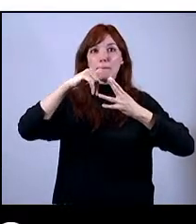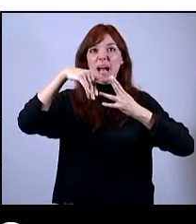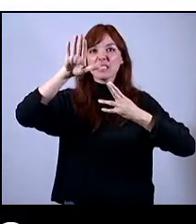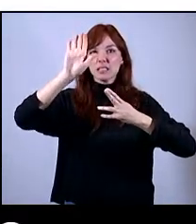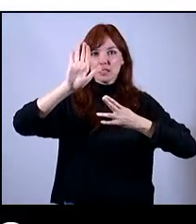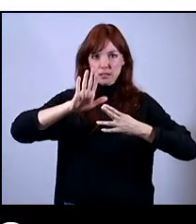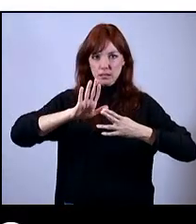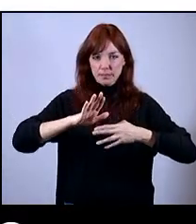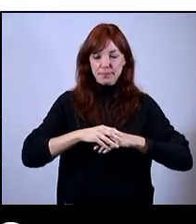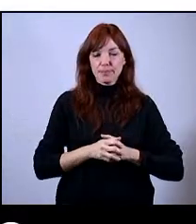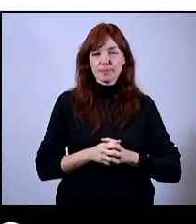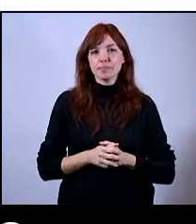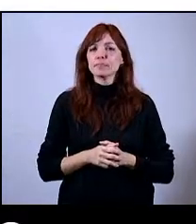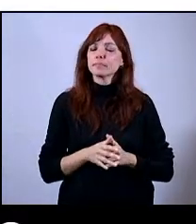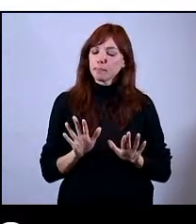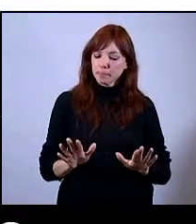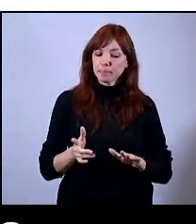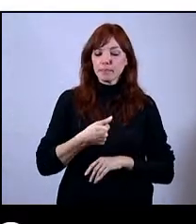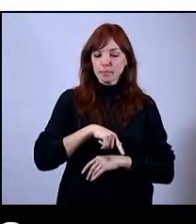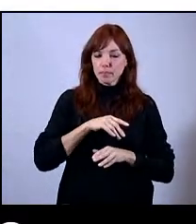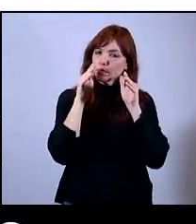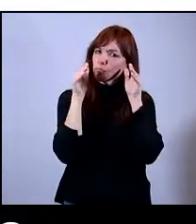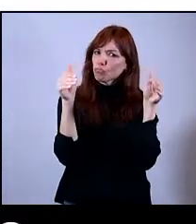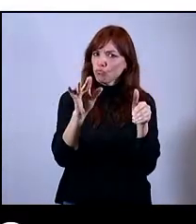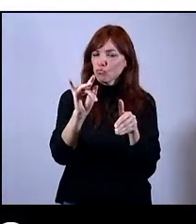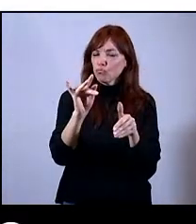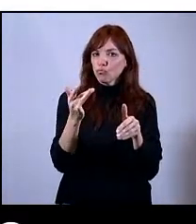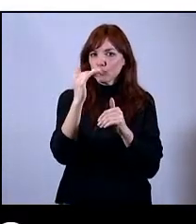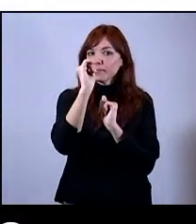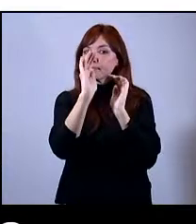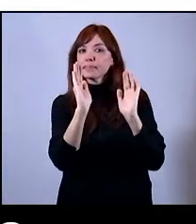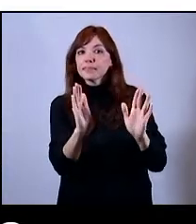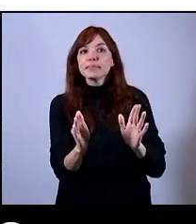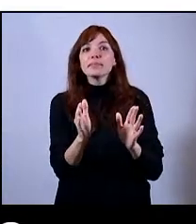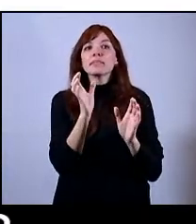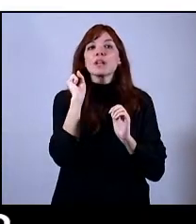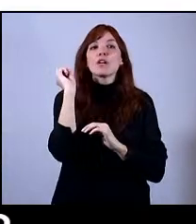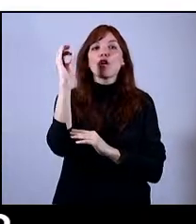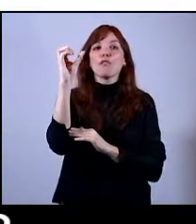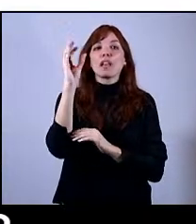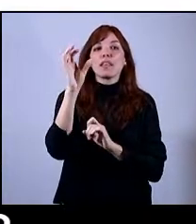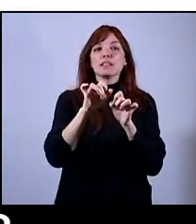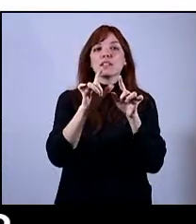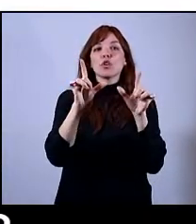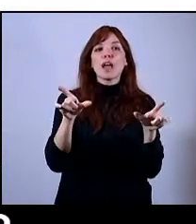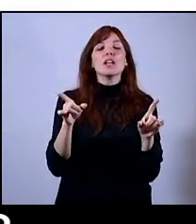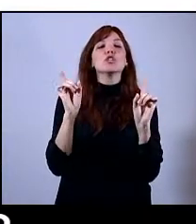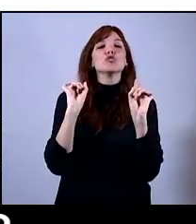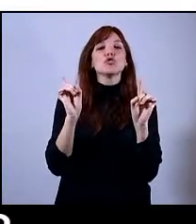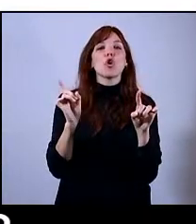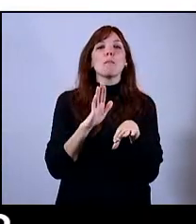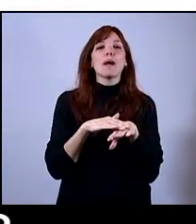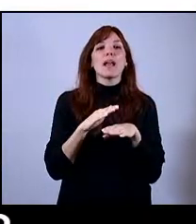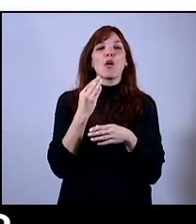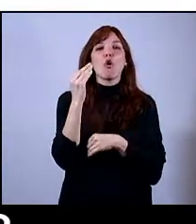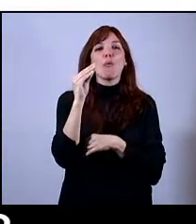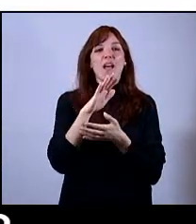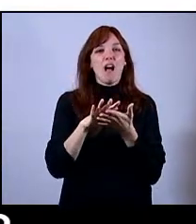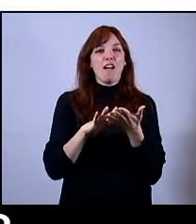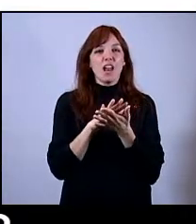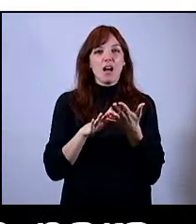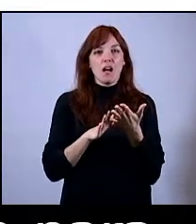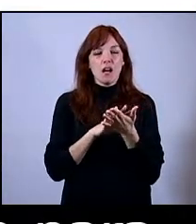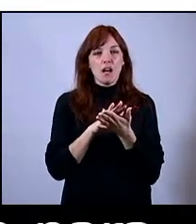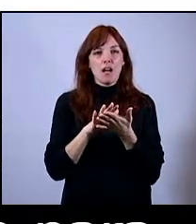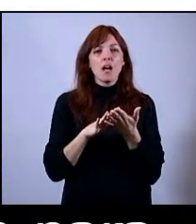periodo. Pero estaremos ahí, estaremos ahí, va a haber una conferencia sectorial solo para hablar de jóvenes y estaremos dispuestos